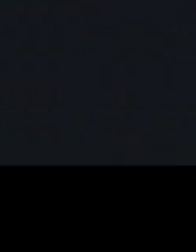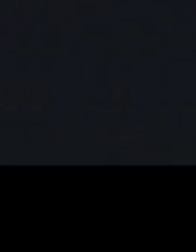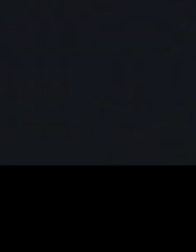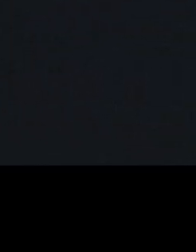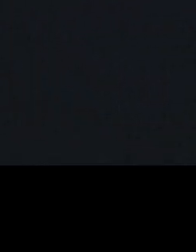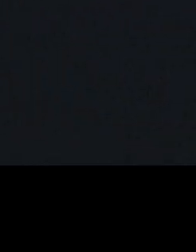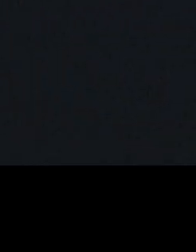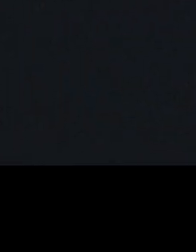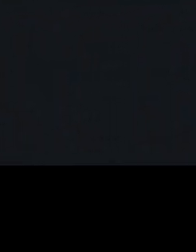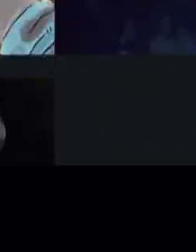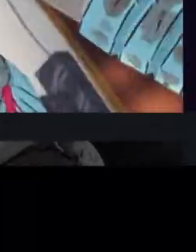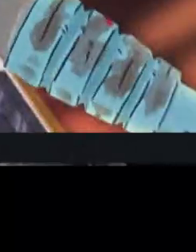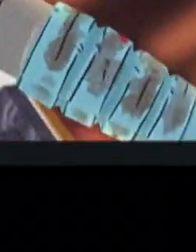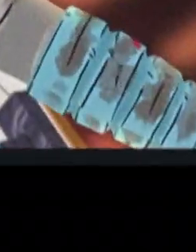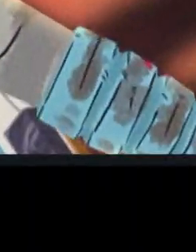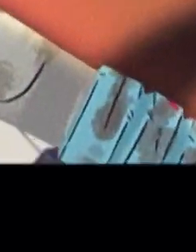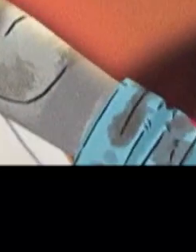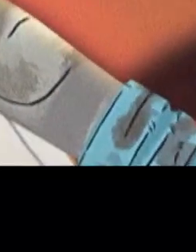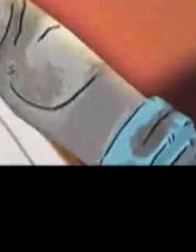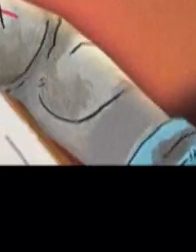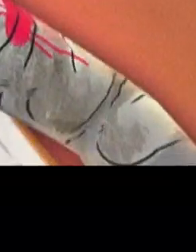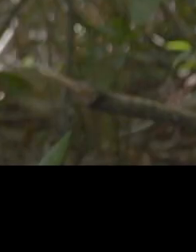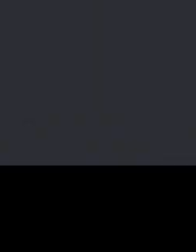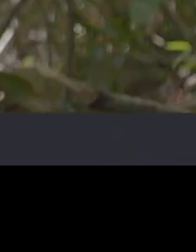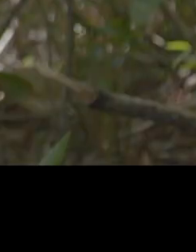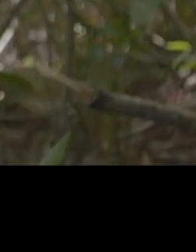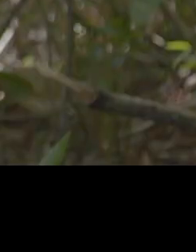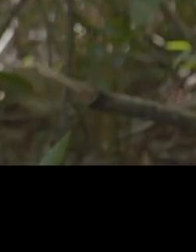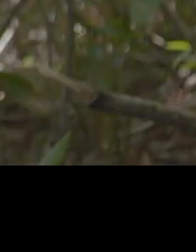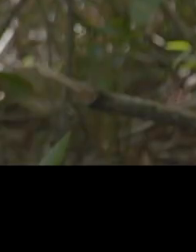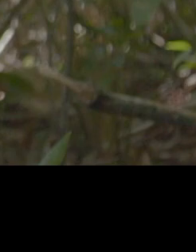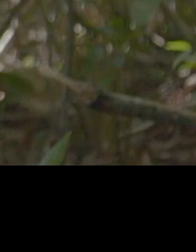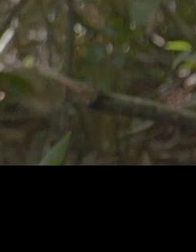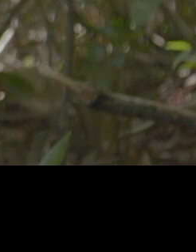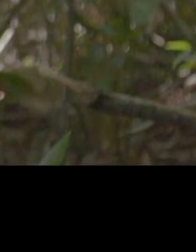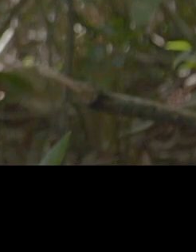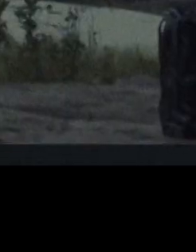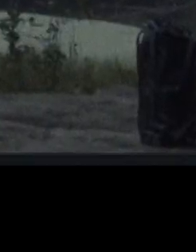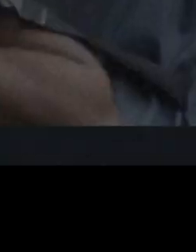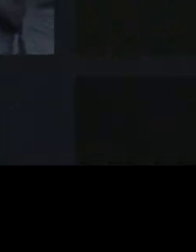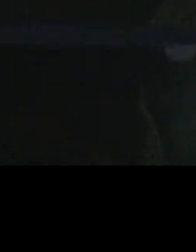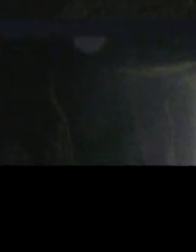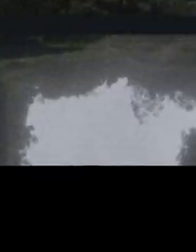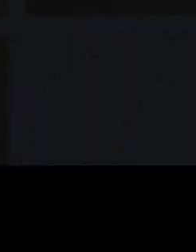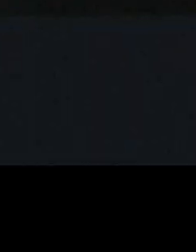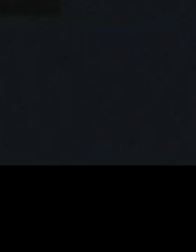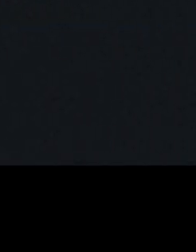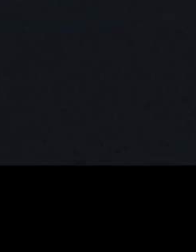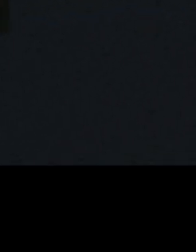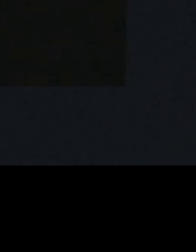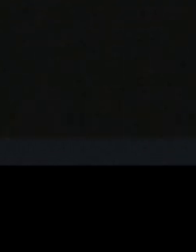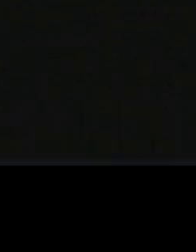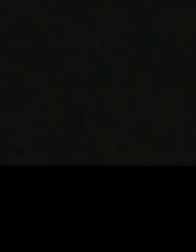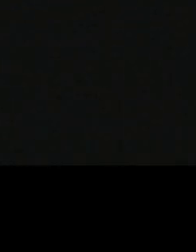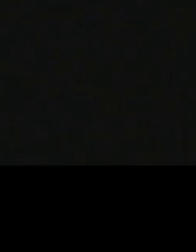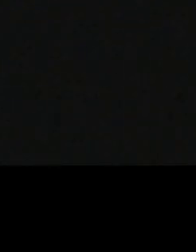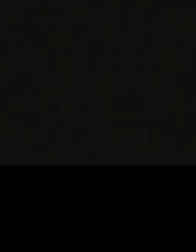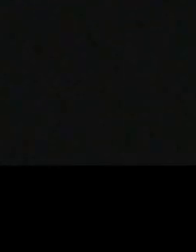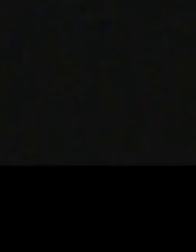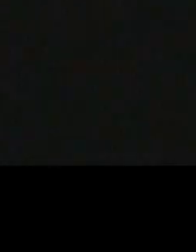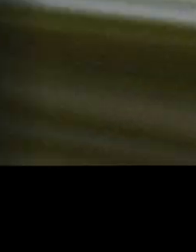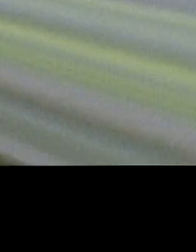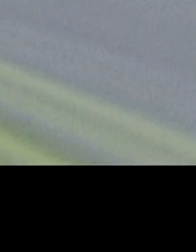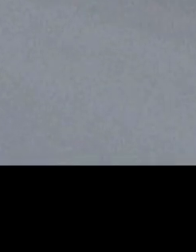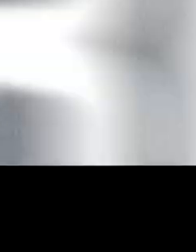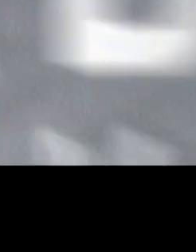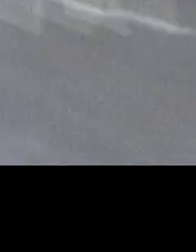país. Gravedad 1. Regalaron un país que se llama Colombia. Eso sí es